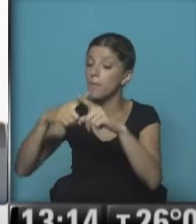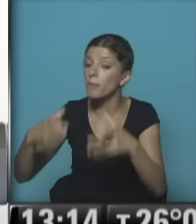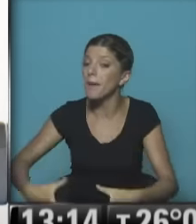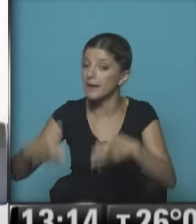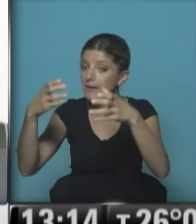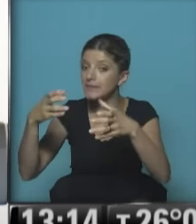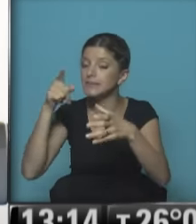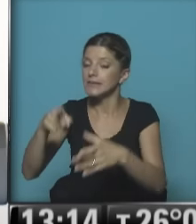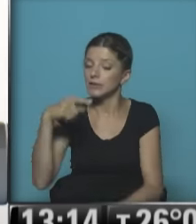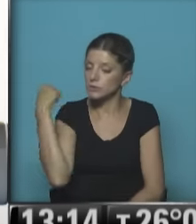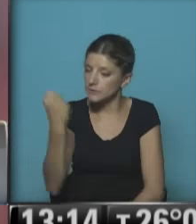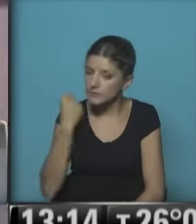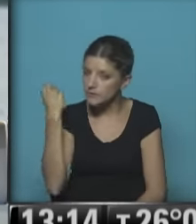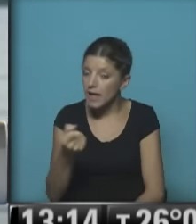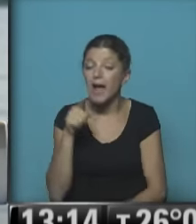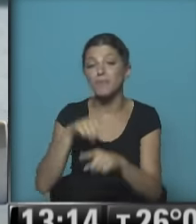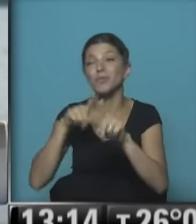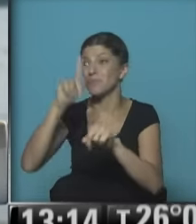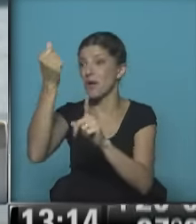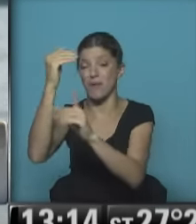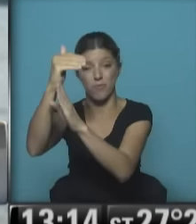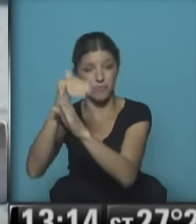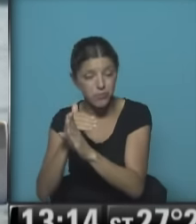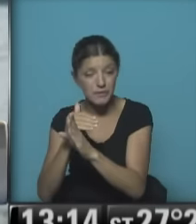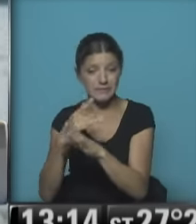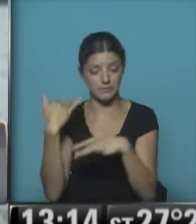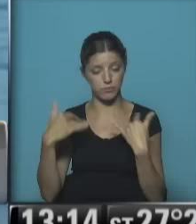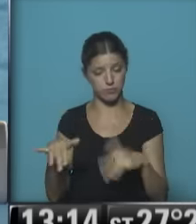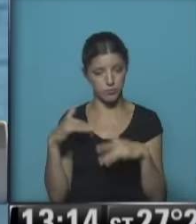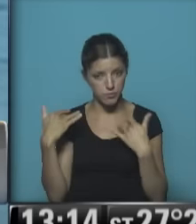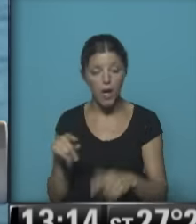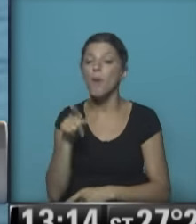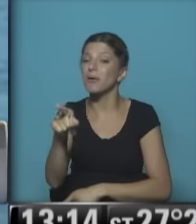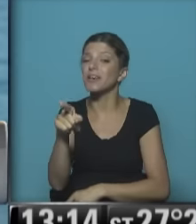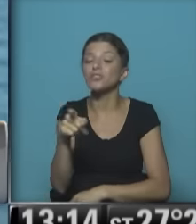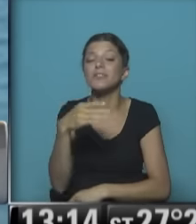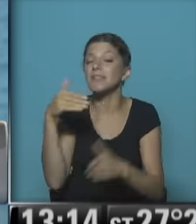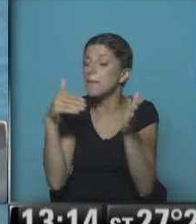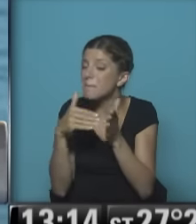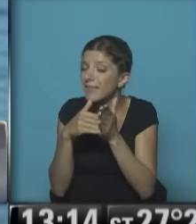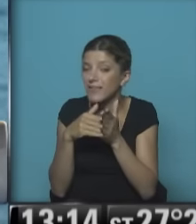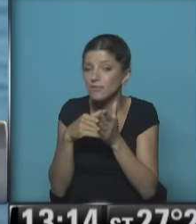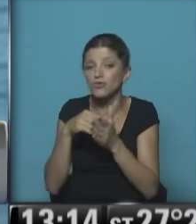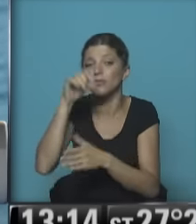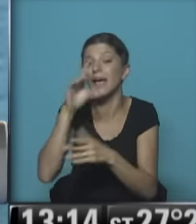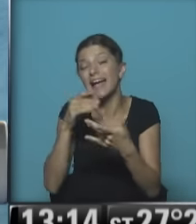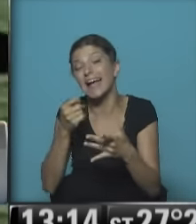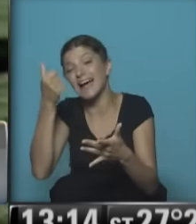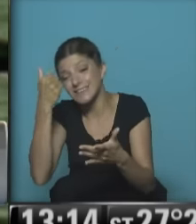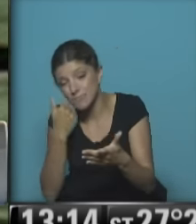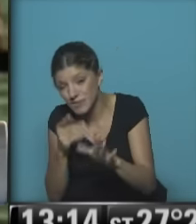el sacrificio que le impone la caída del precio es enorme al depender casi exclusivamente de ese